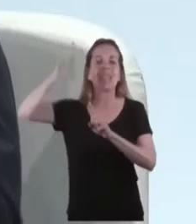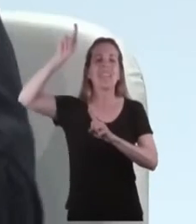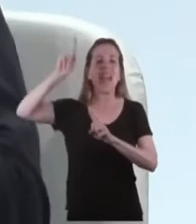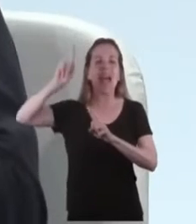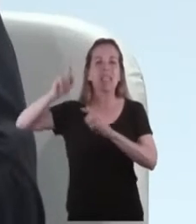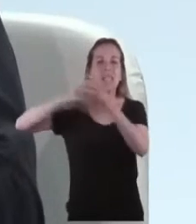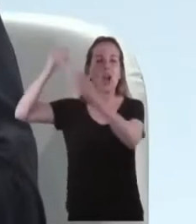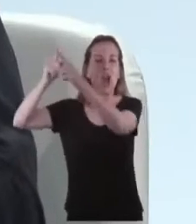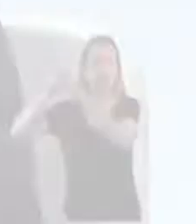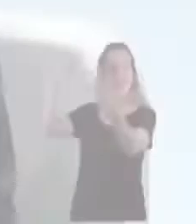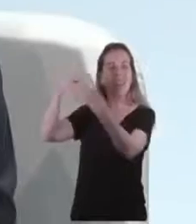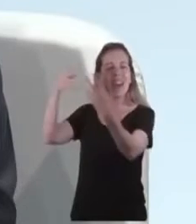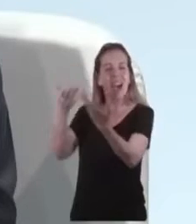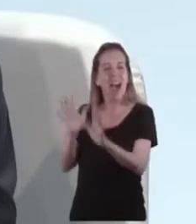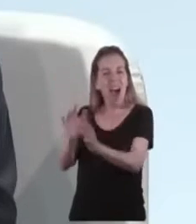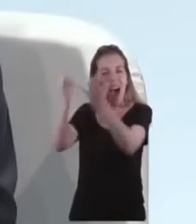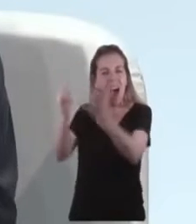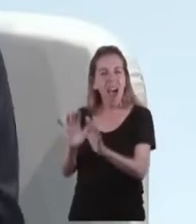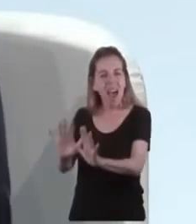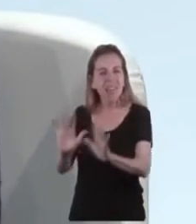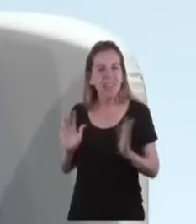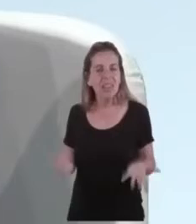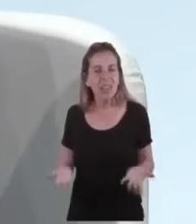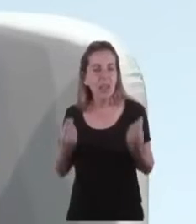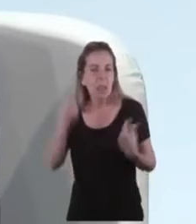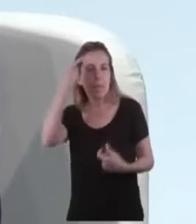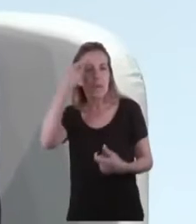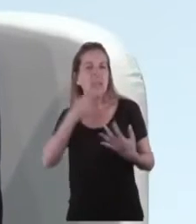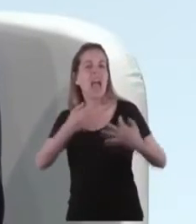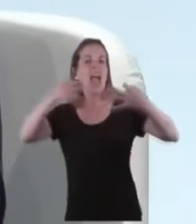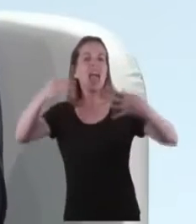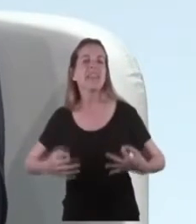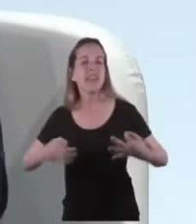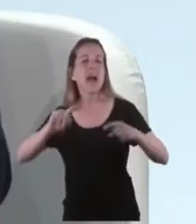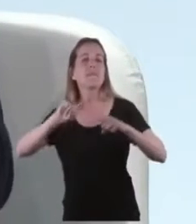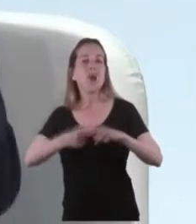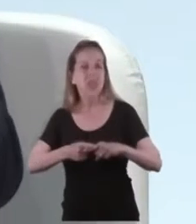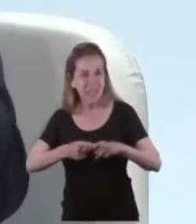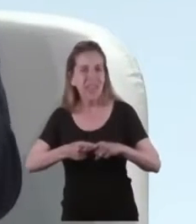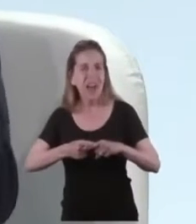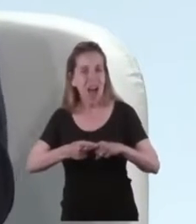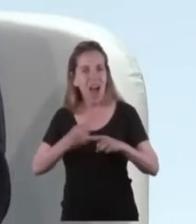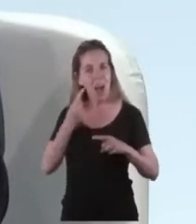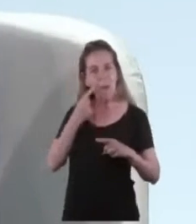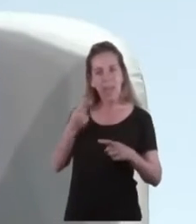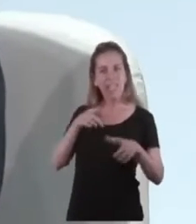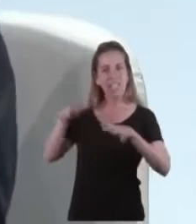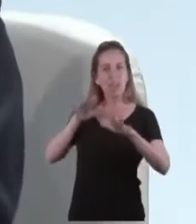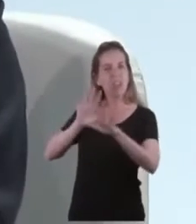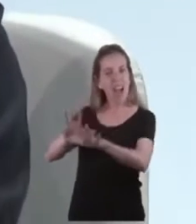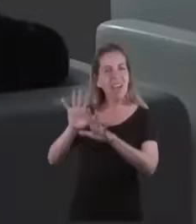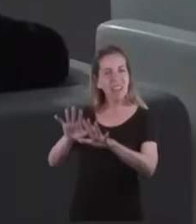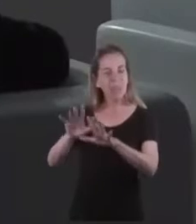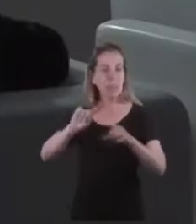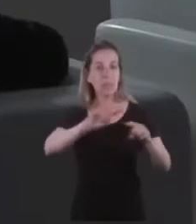Ese es el problema que tenemos. ¿Dónde está la ética política que ve semejante desastre y no